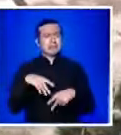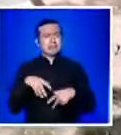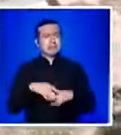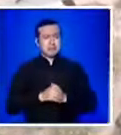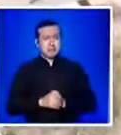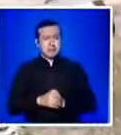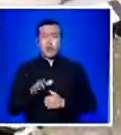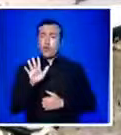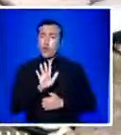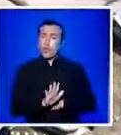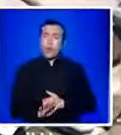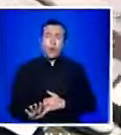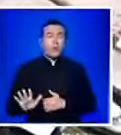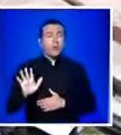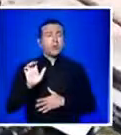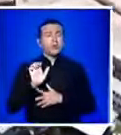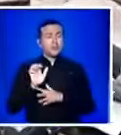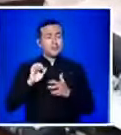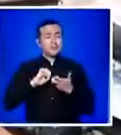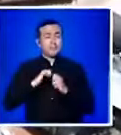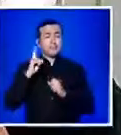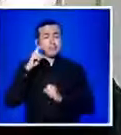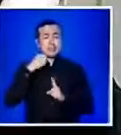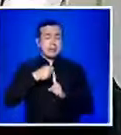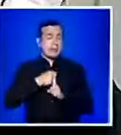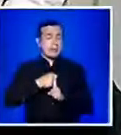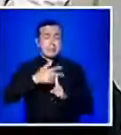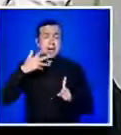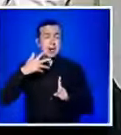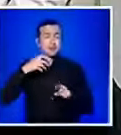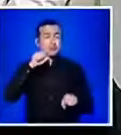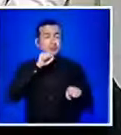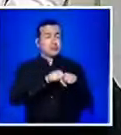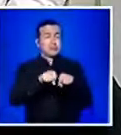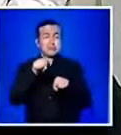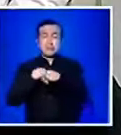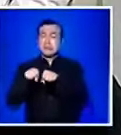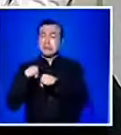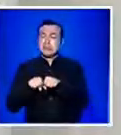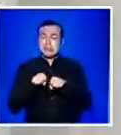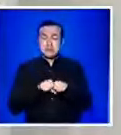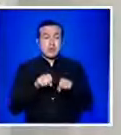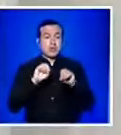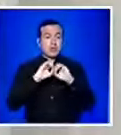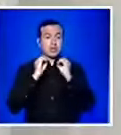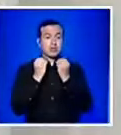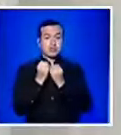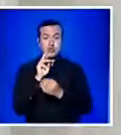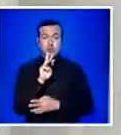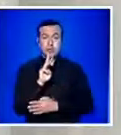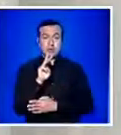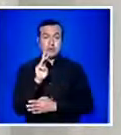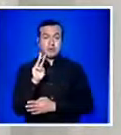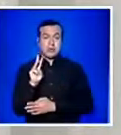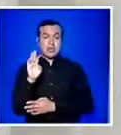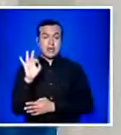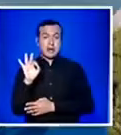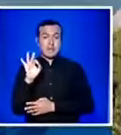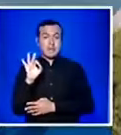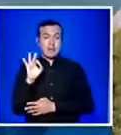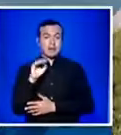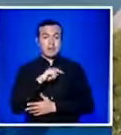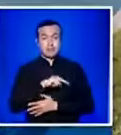ecuatorianos están viviendo los efectos del impacto ambiental. Las soluciones, según la organización WWF, son